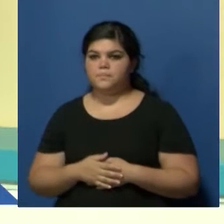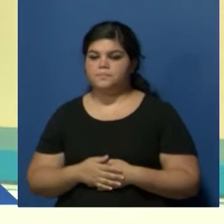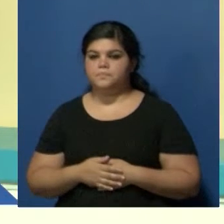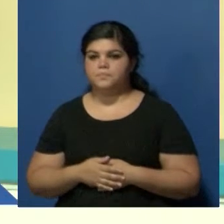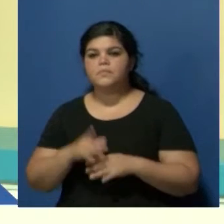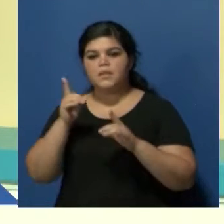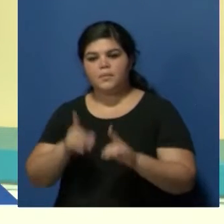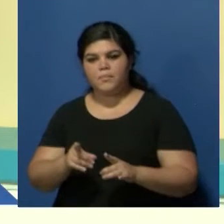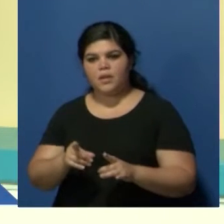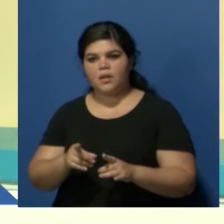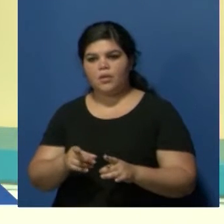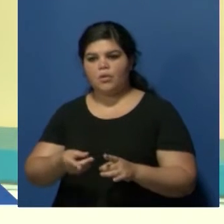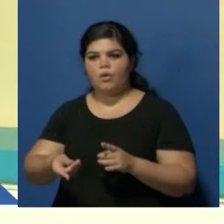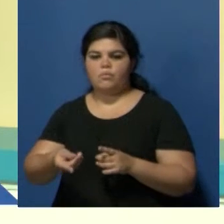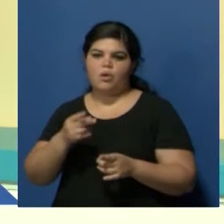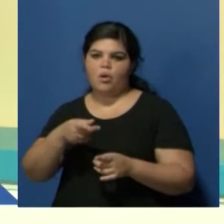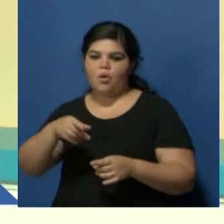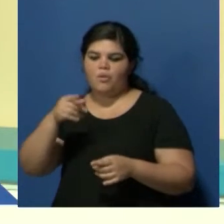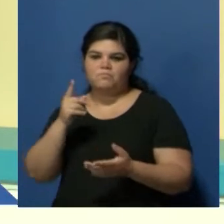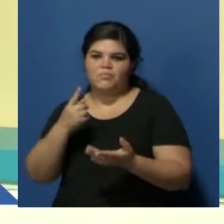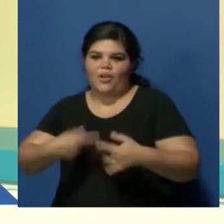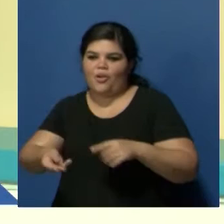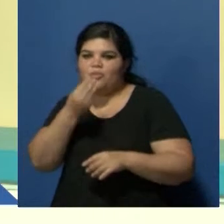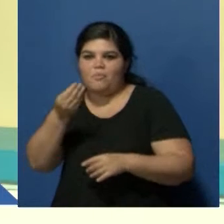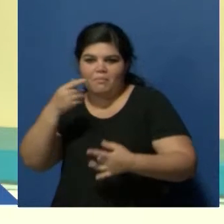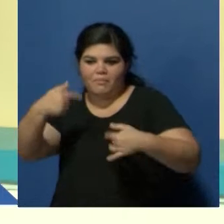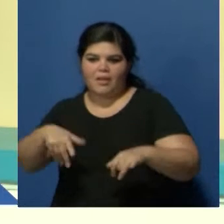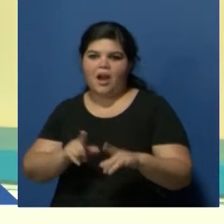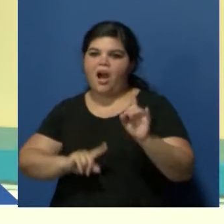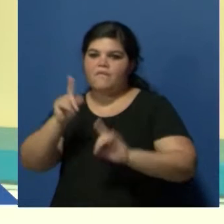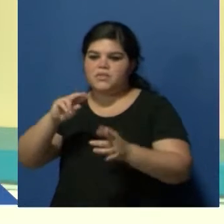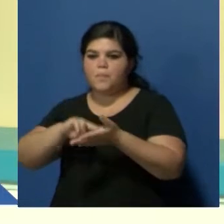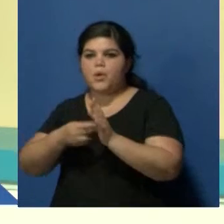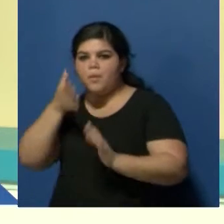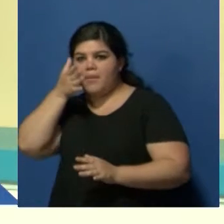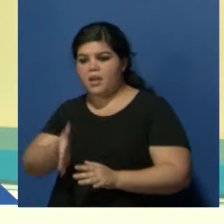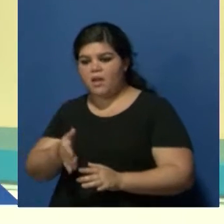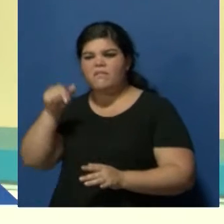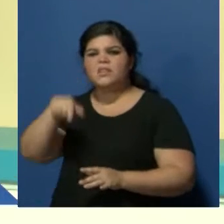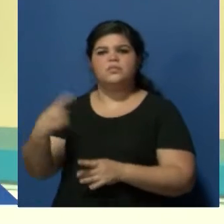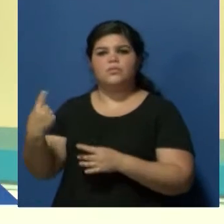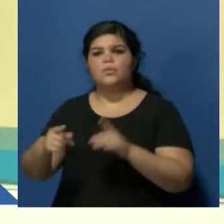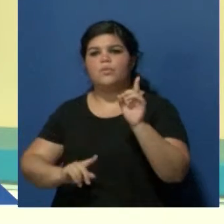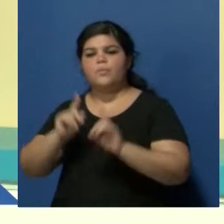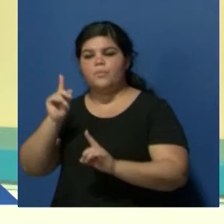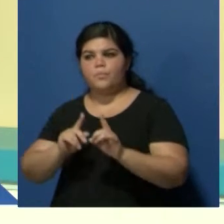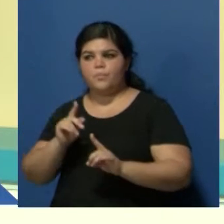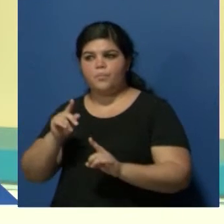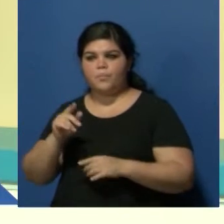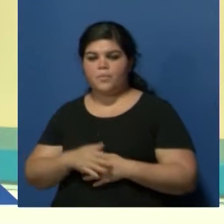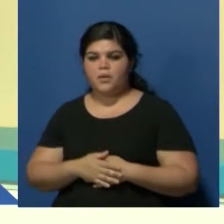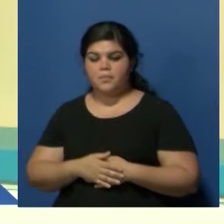Hay consumos que pueden volverse problemáticos. Bien. Esos consumos que se vuelven problemáticos son consumos en los que el